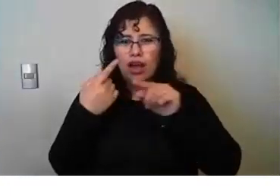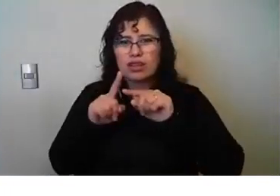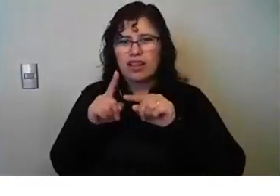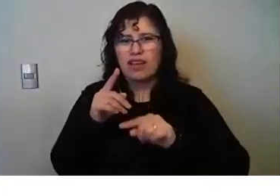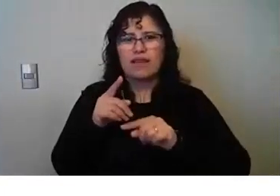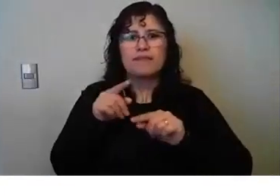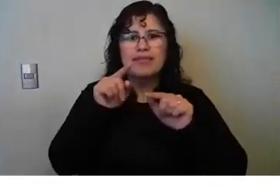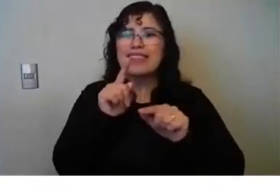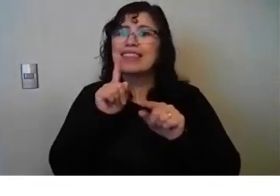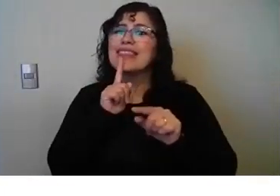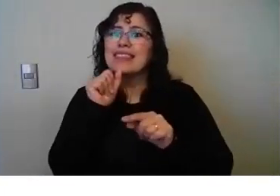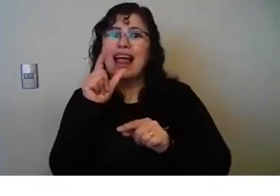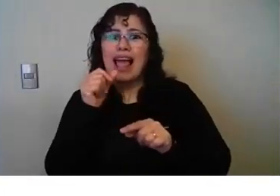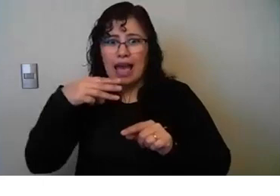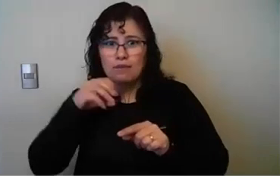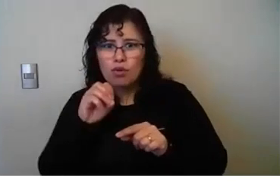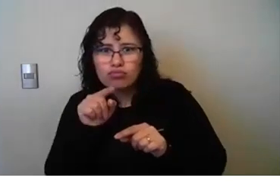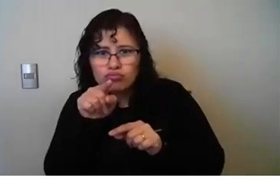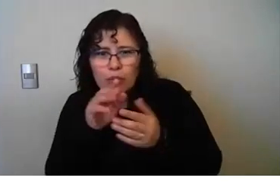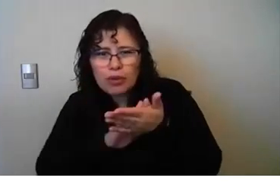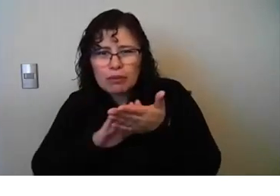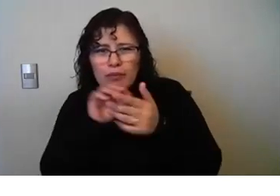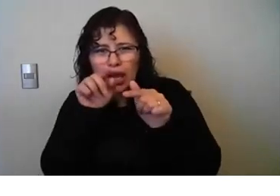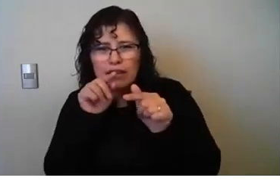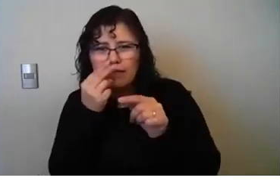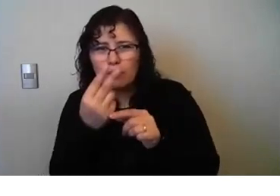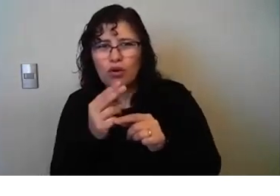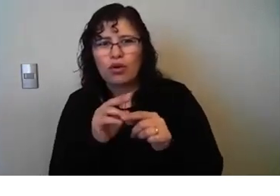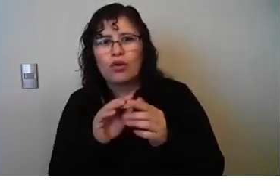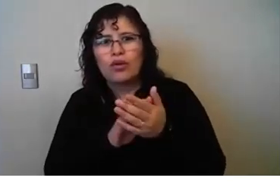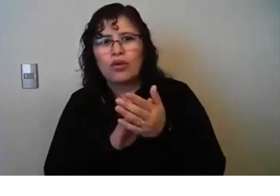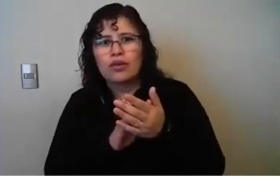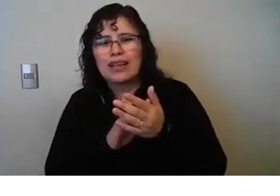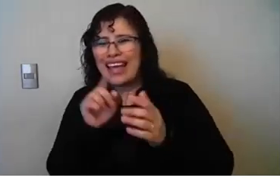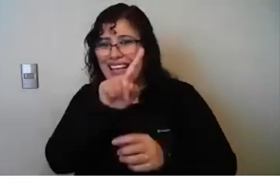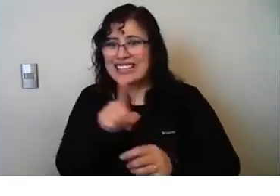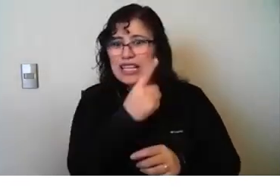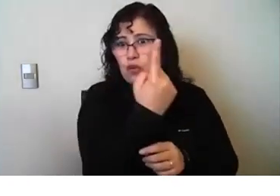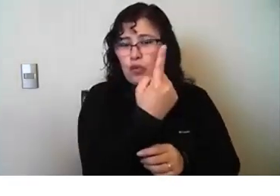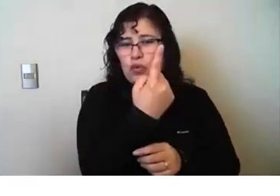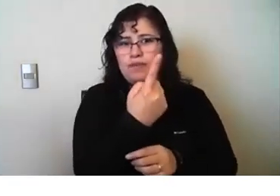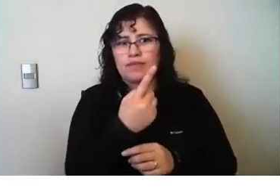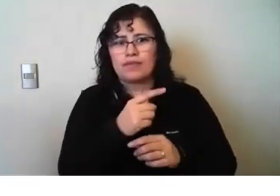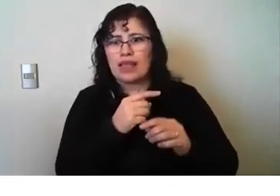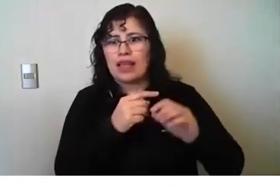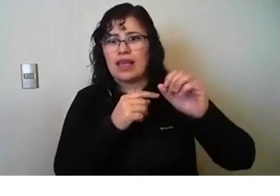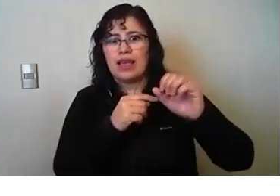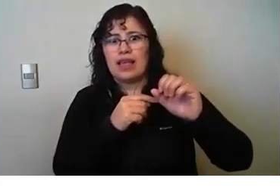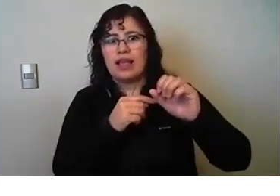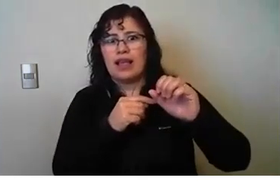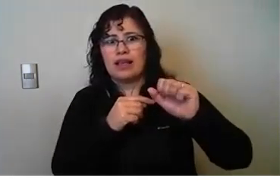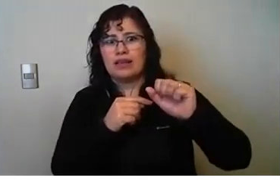del tálamo. Si se fijan, esta área S1 recibe desde el tálamo